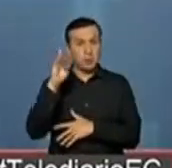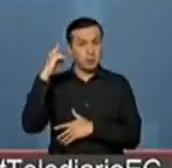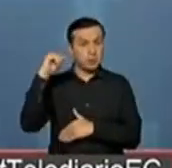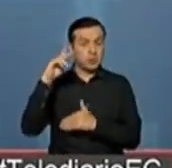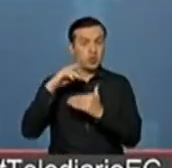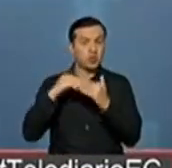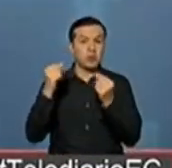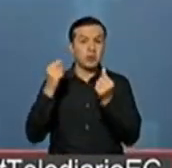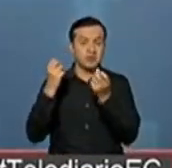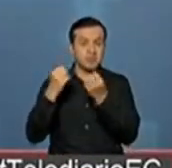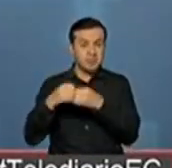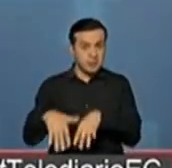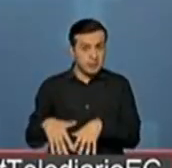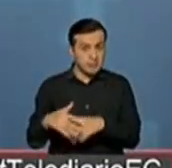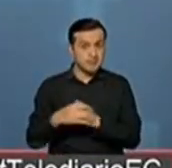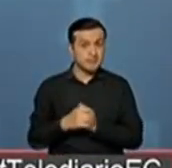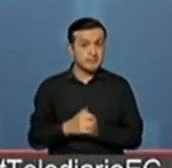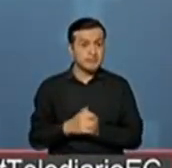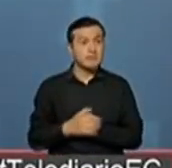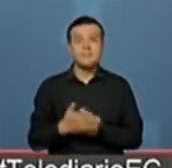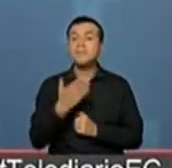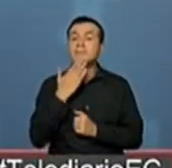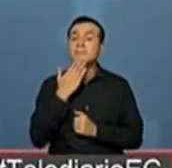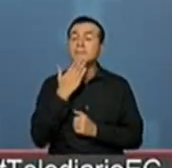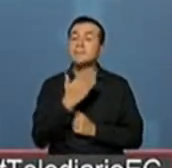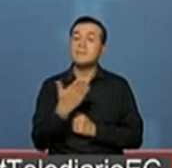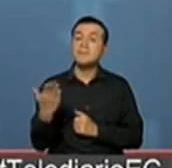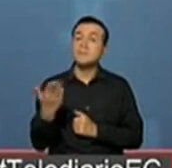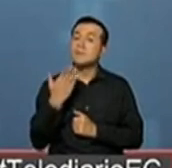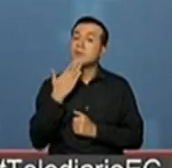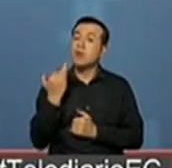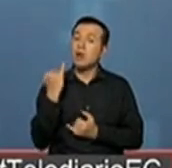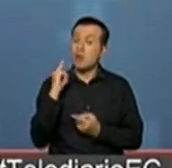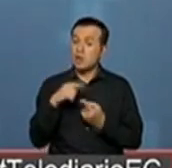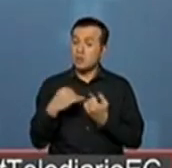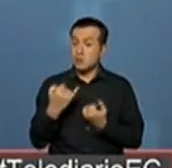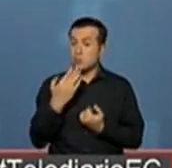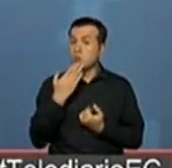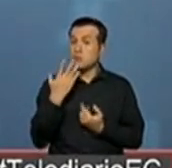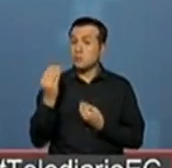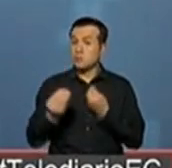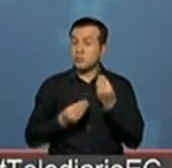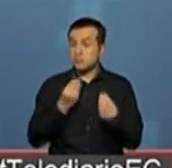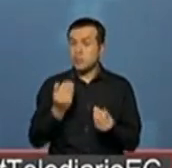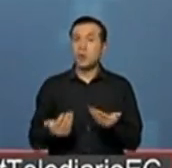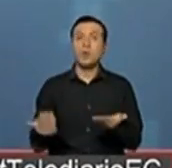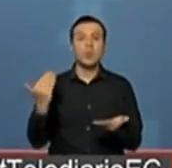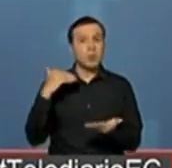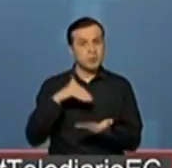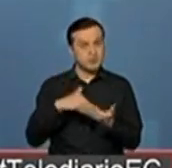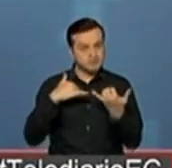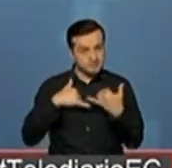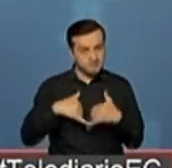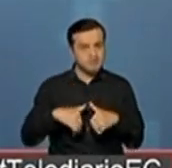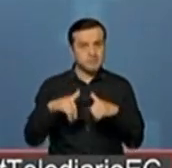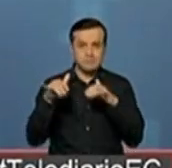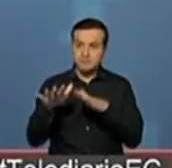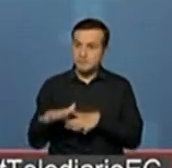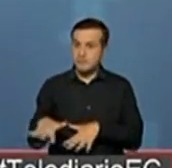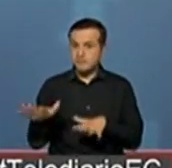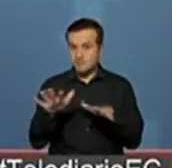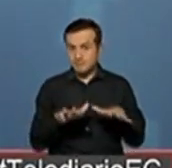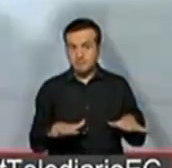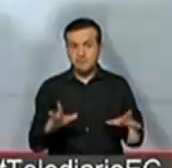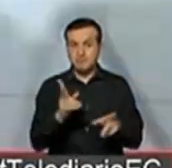millones de dólares al momento. ¿Cómo está este sector al momento y cómo podría retomarse ya la operación de los campos que han sido